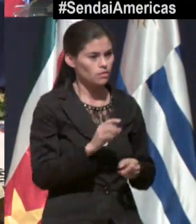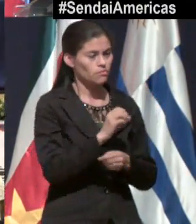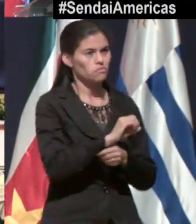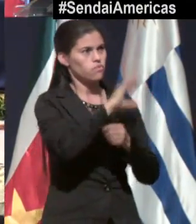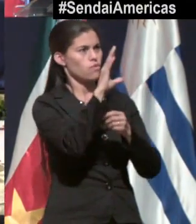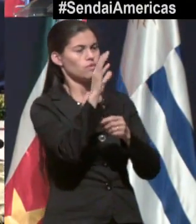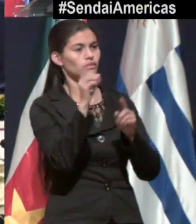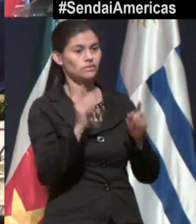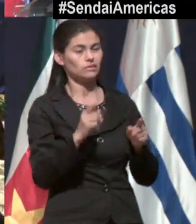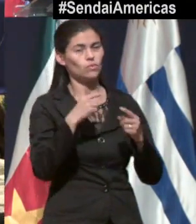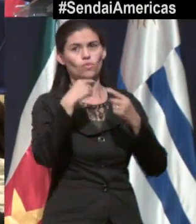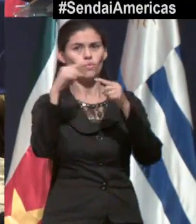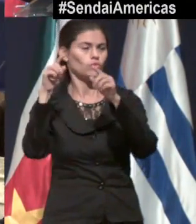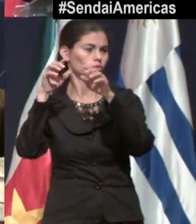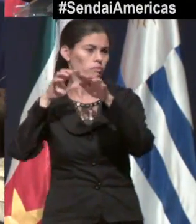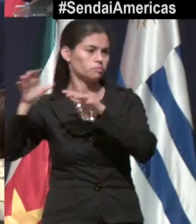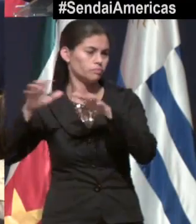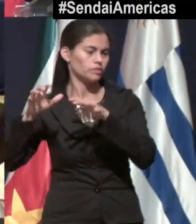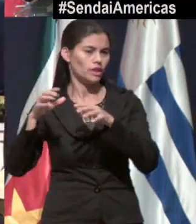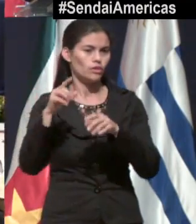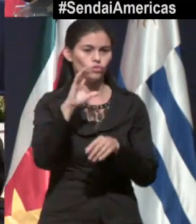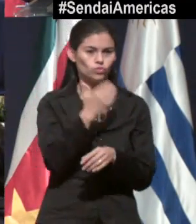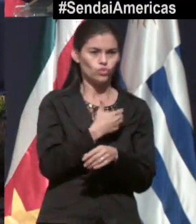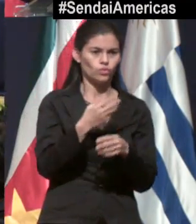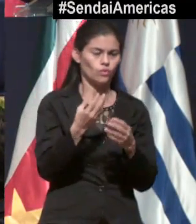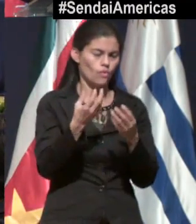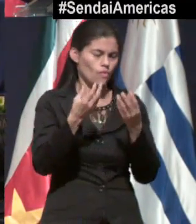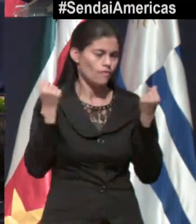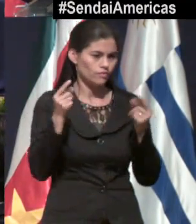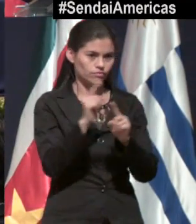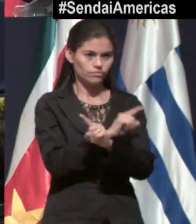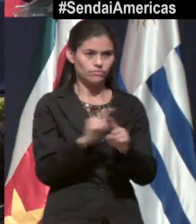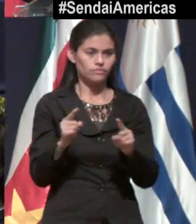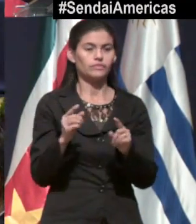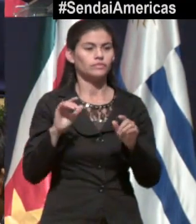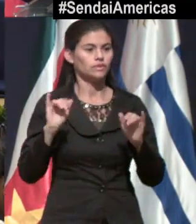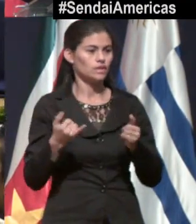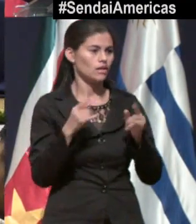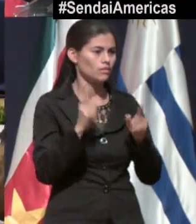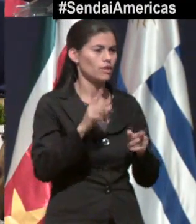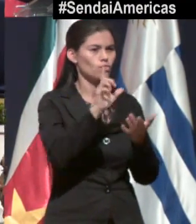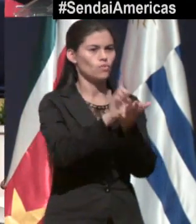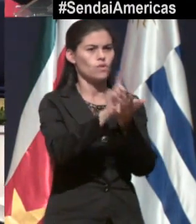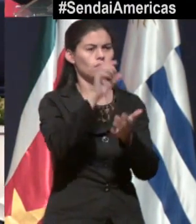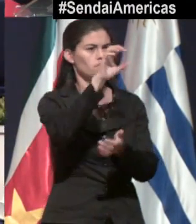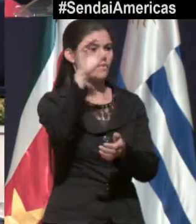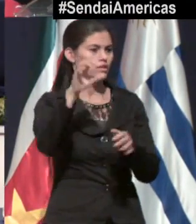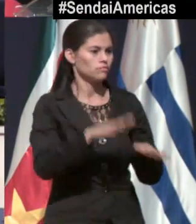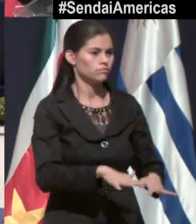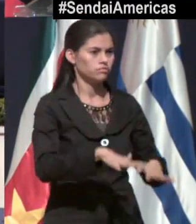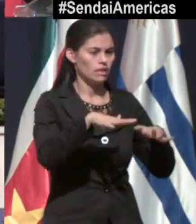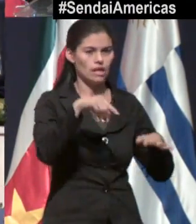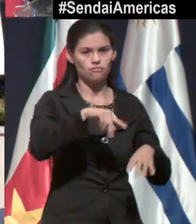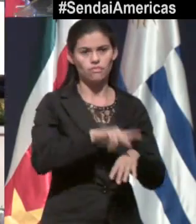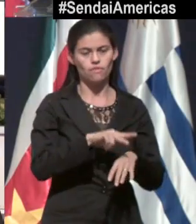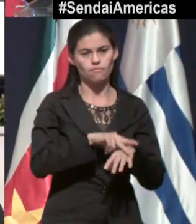amenaza de tsunamis, no nos hacen olvidar del impacto devastador de las frecuentes inundaciones, como en el caso de